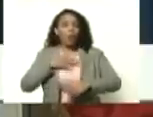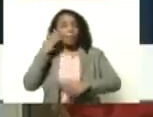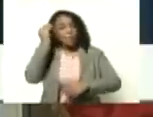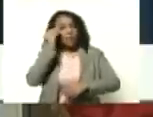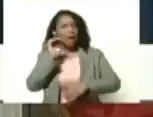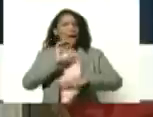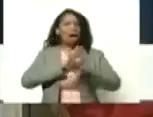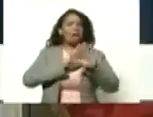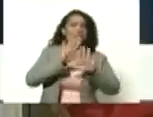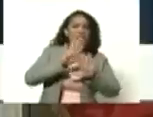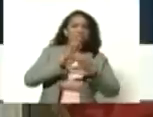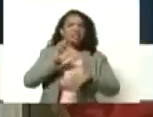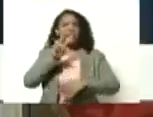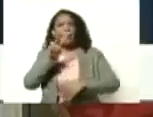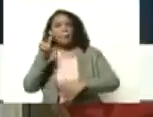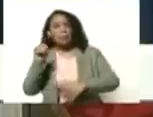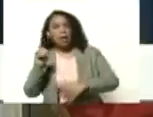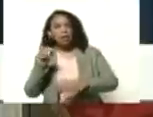1520